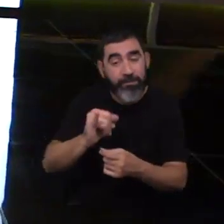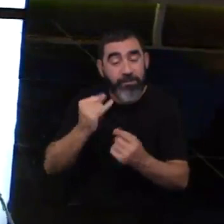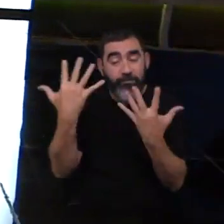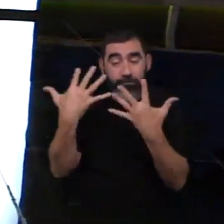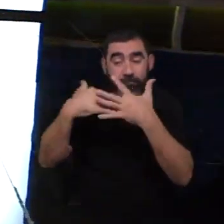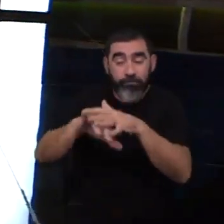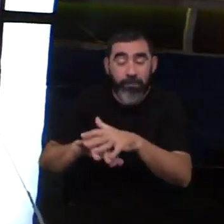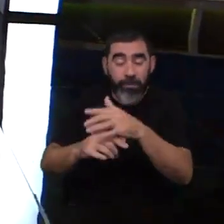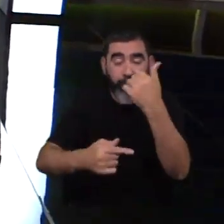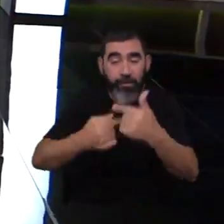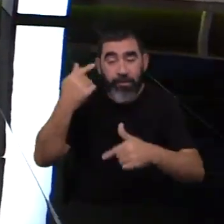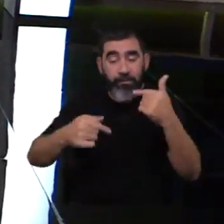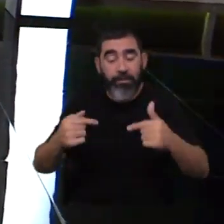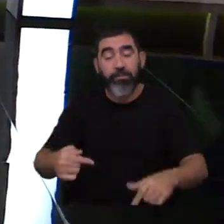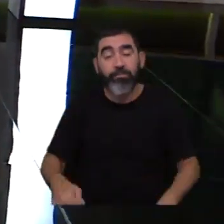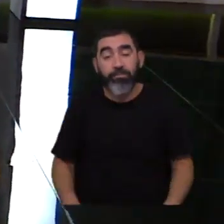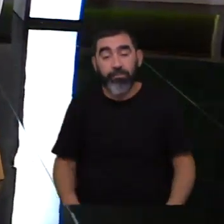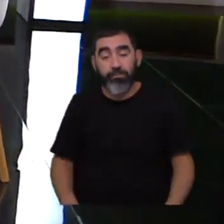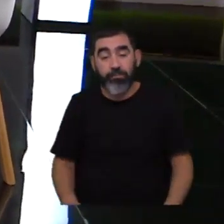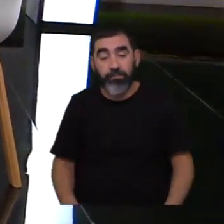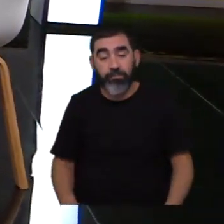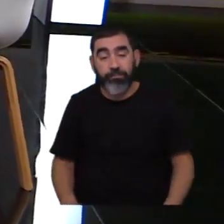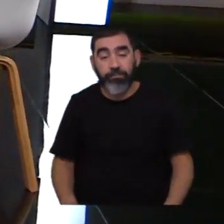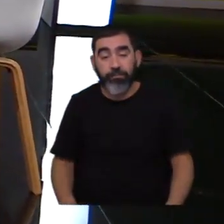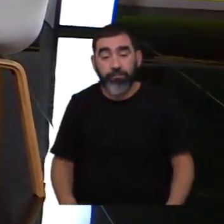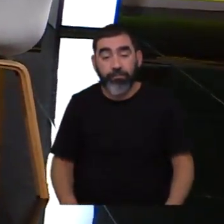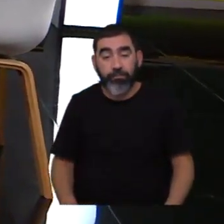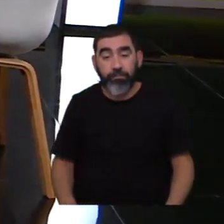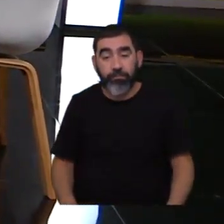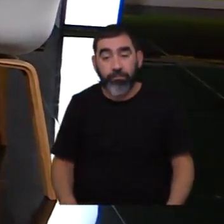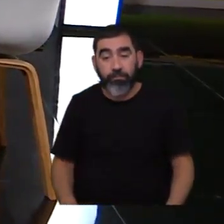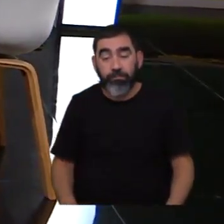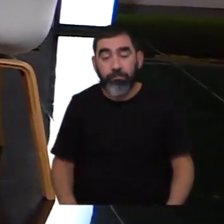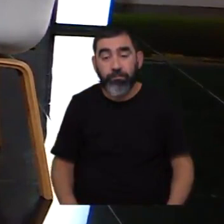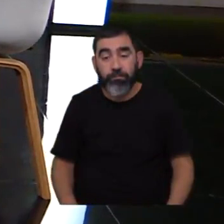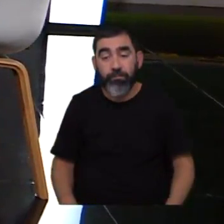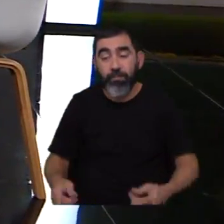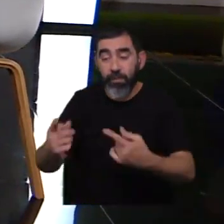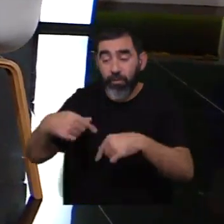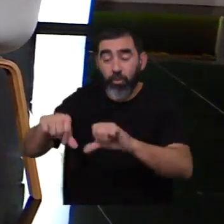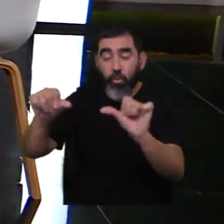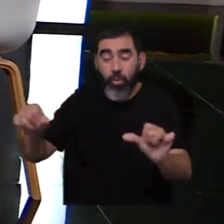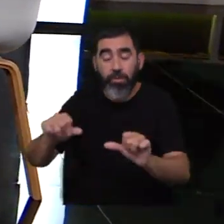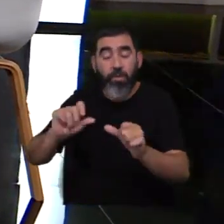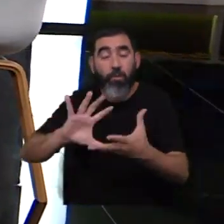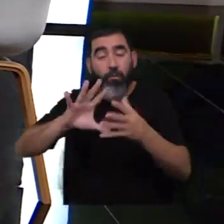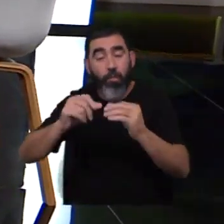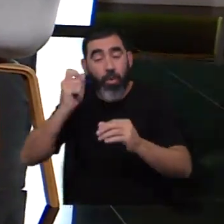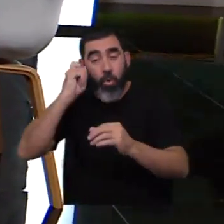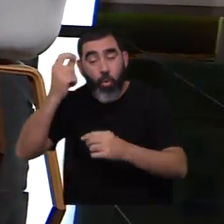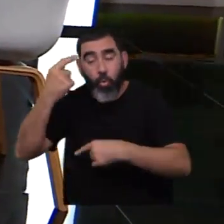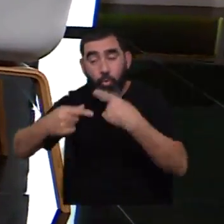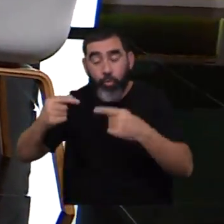integración de diferentes disciplinas. Y entonces, bueno, en el caso de ellos, digo, lo hacen desde una perspectiva, integrando conocimientos